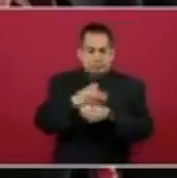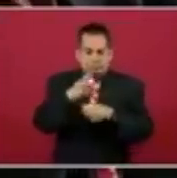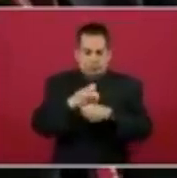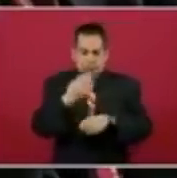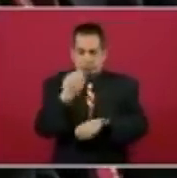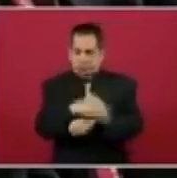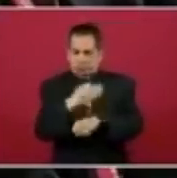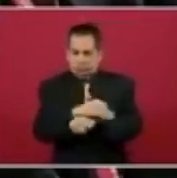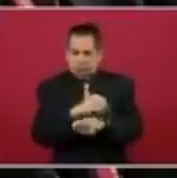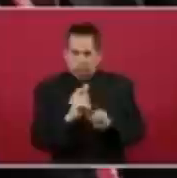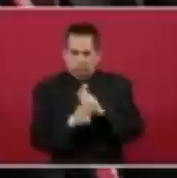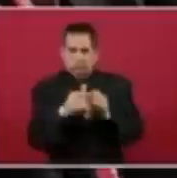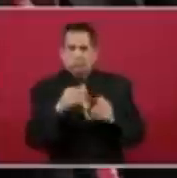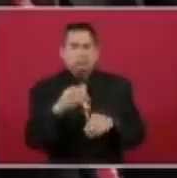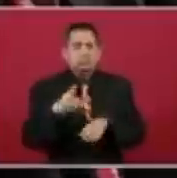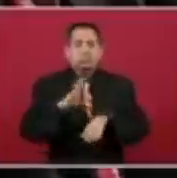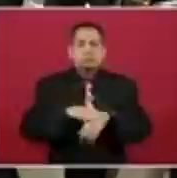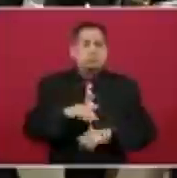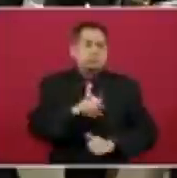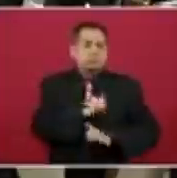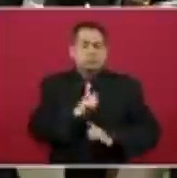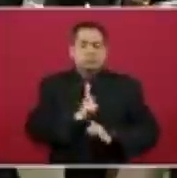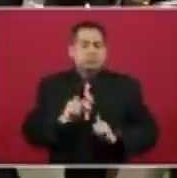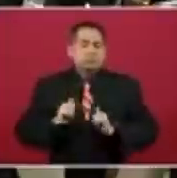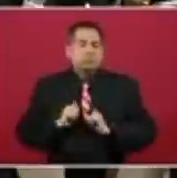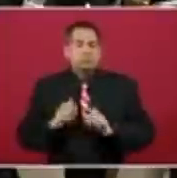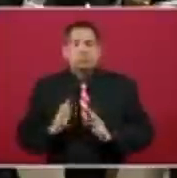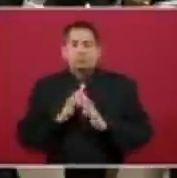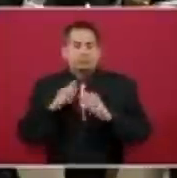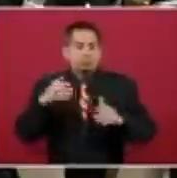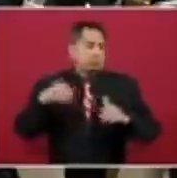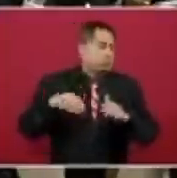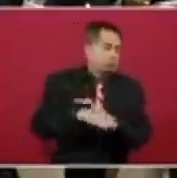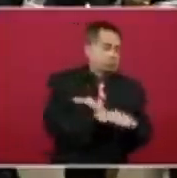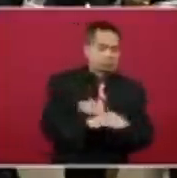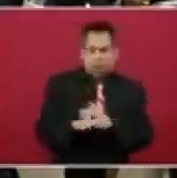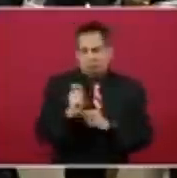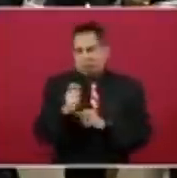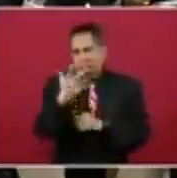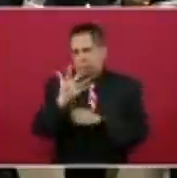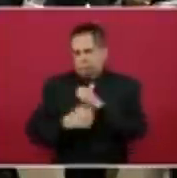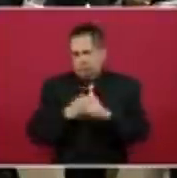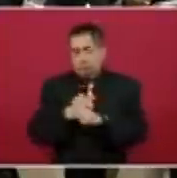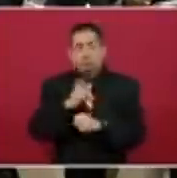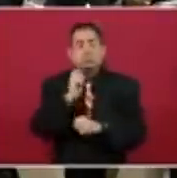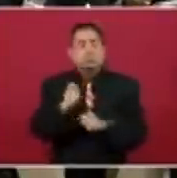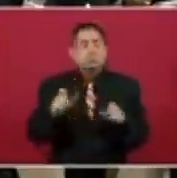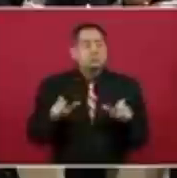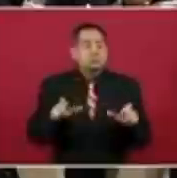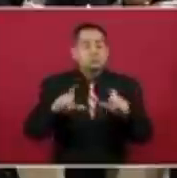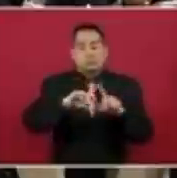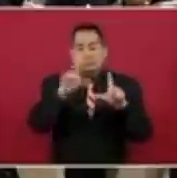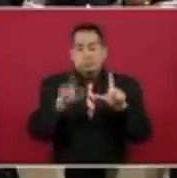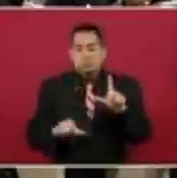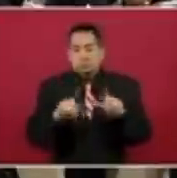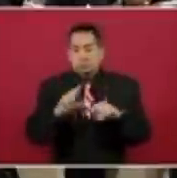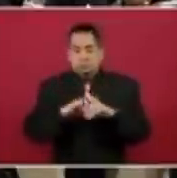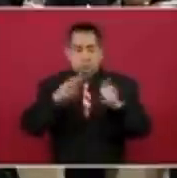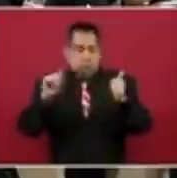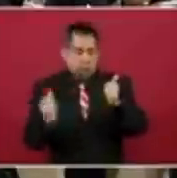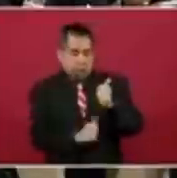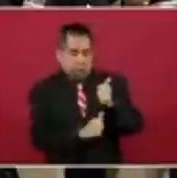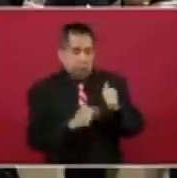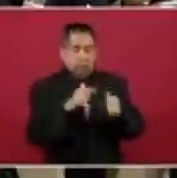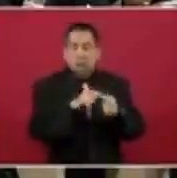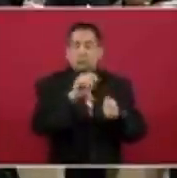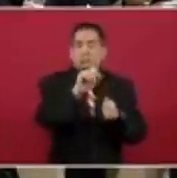a las Fuerzas Armadas actuar por 5 años, y también que la Guardia Nacional sea adscrita a la Secretaría de Defensa